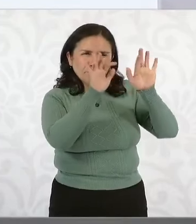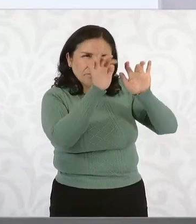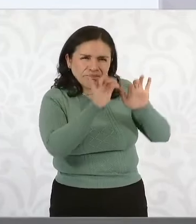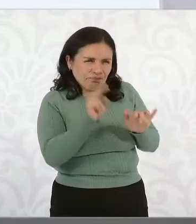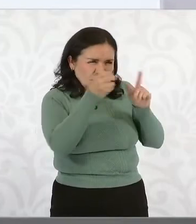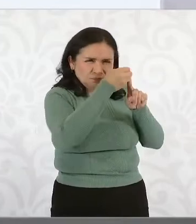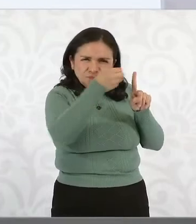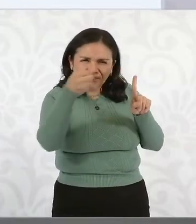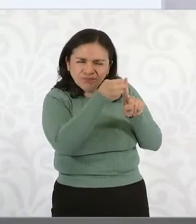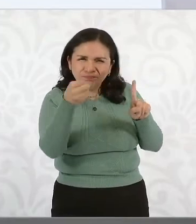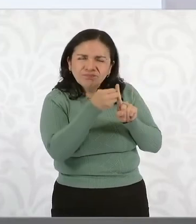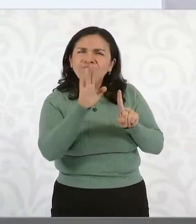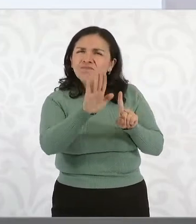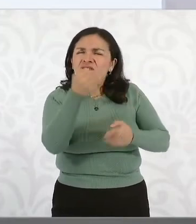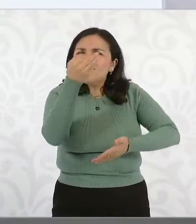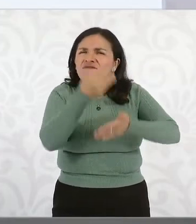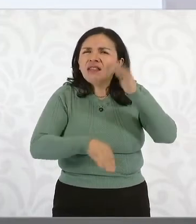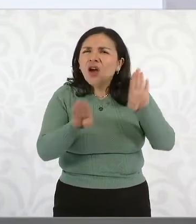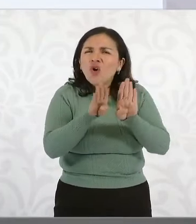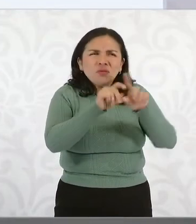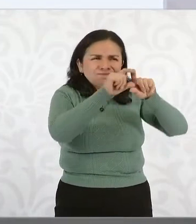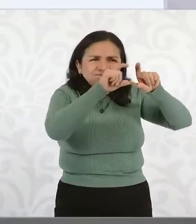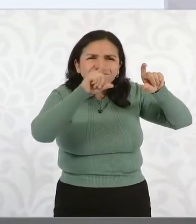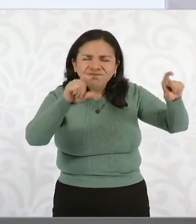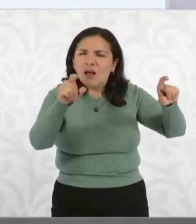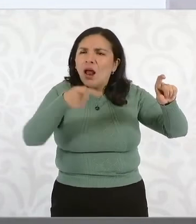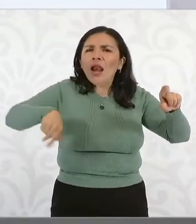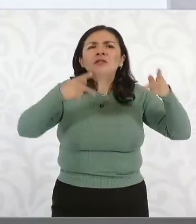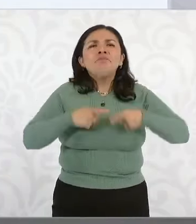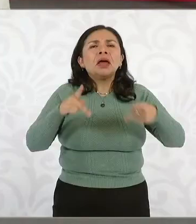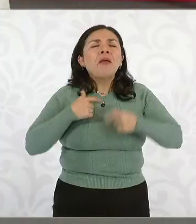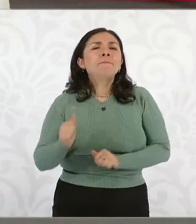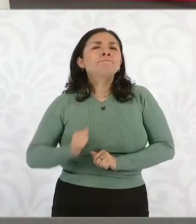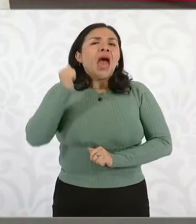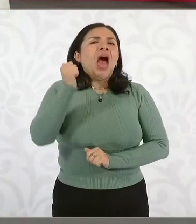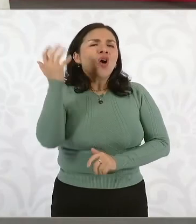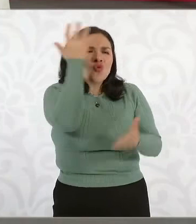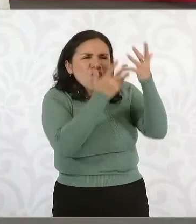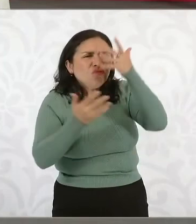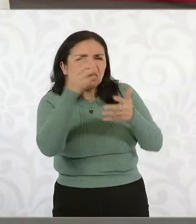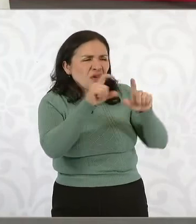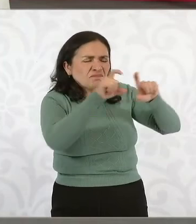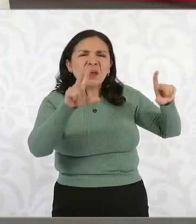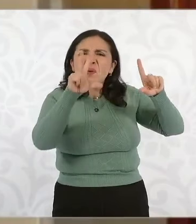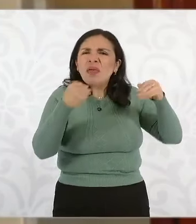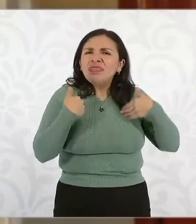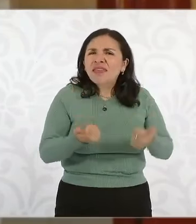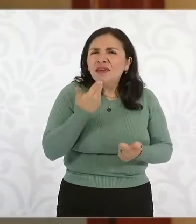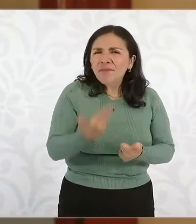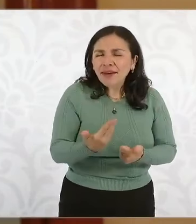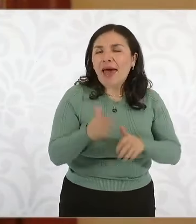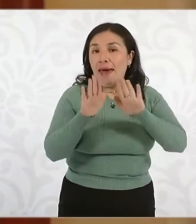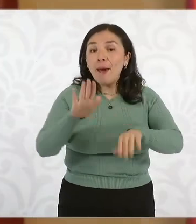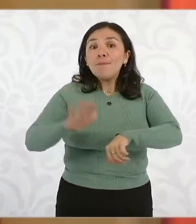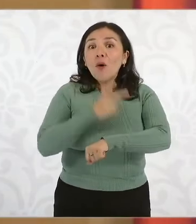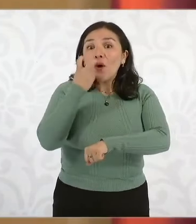genera un vacío que ha dado lugar a confusiones interpretativas. Por ello,